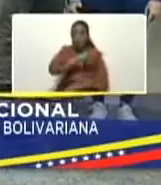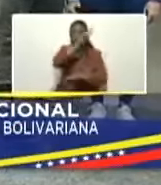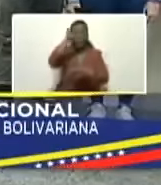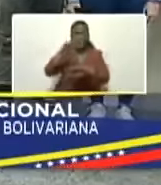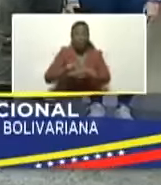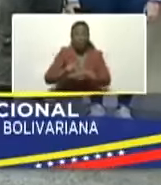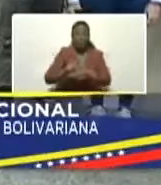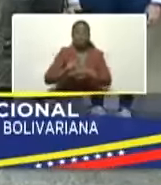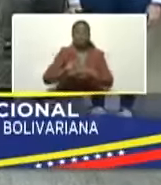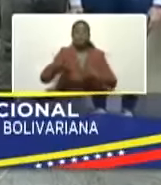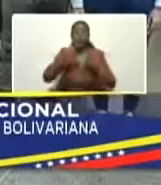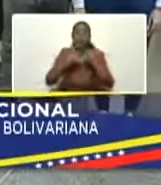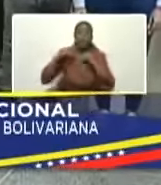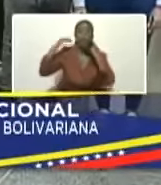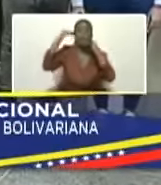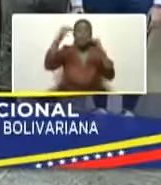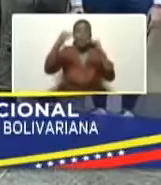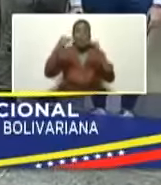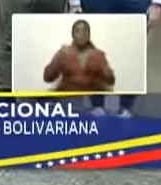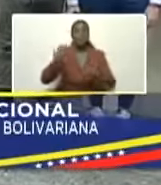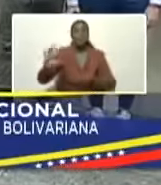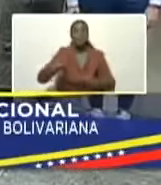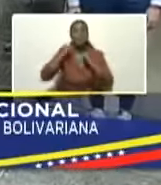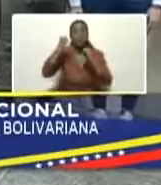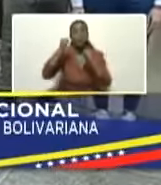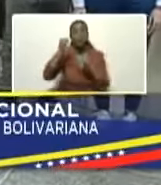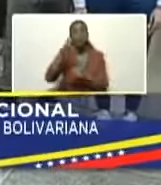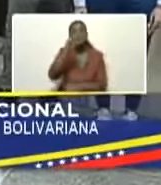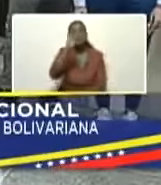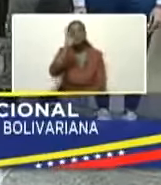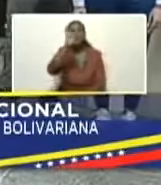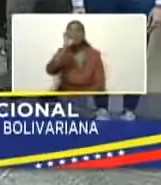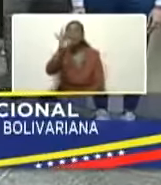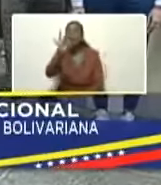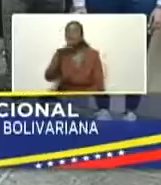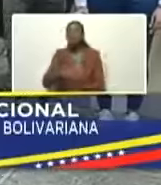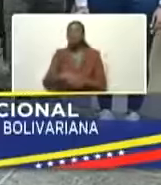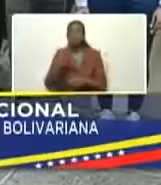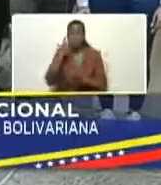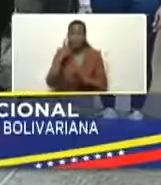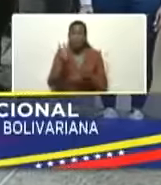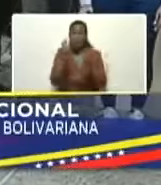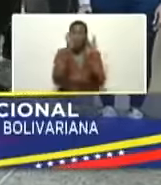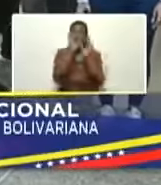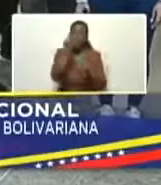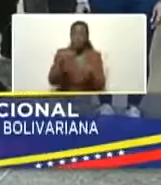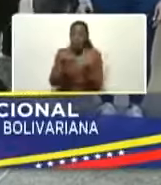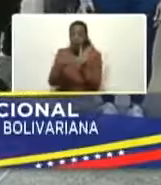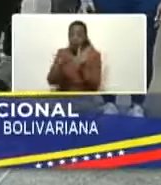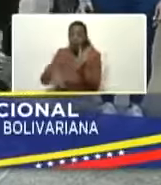Nacional Superior de la Seguridad, la UNES, su universidad nueva también.